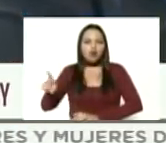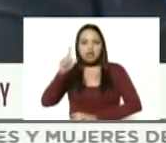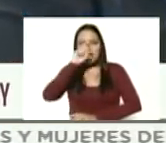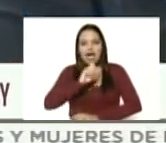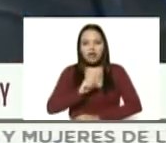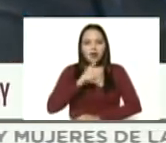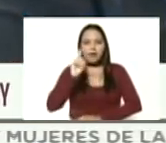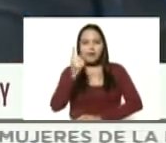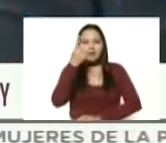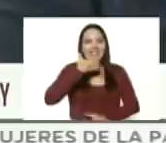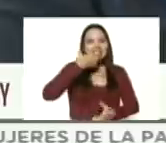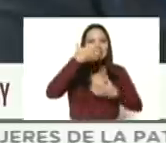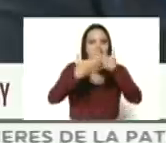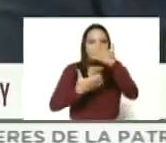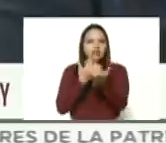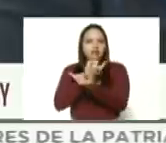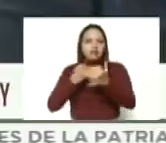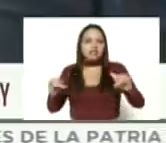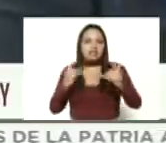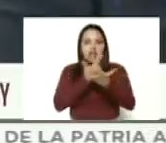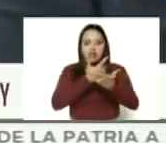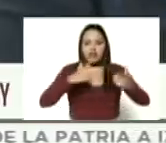grito de independencia y libertad.